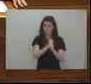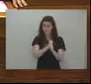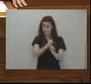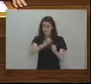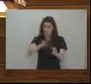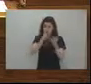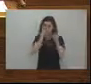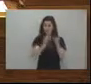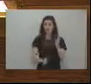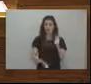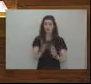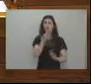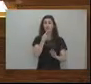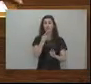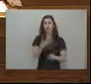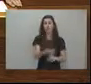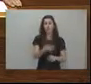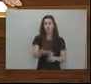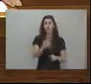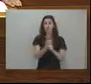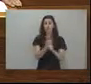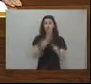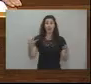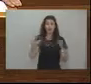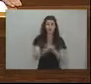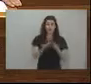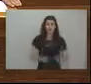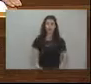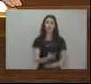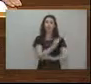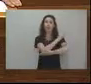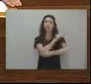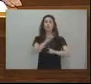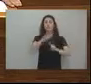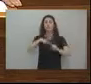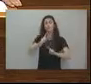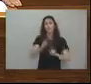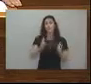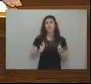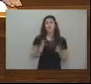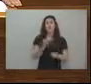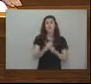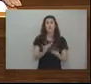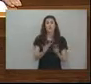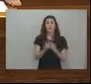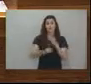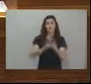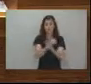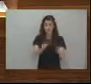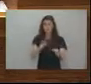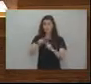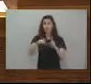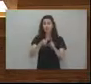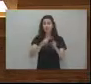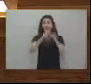laboral impide que se tengan hijos, impide una vida familiar, impide la emancipación de los jóvenes. Si no hay políticas laborales adecuadas, si no hay una calidad